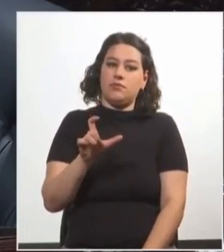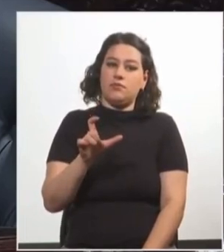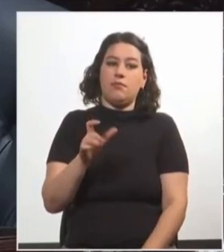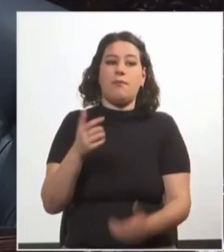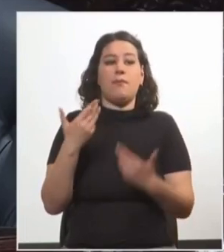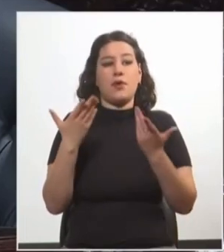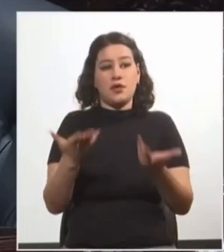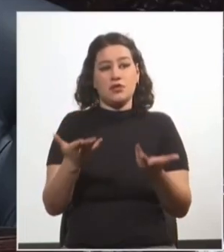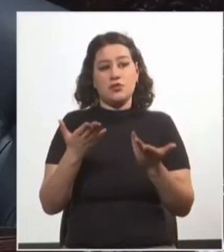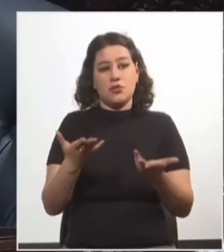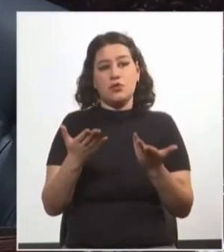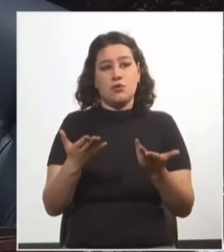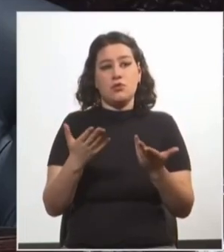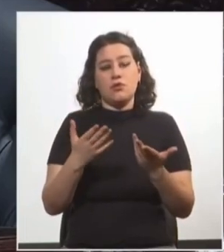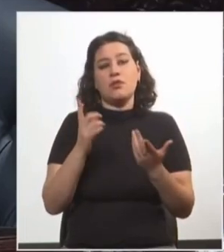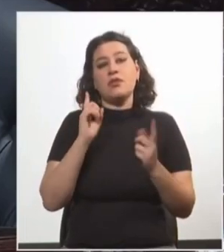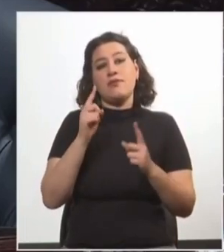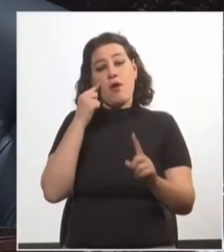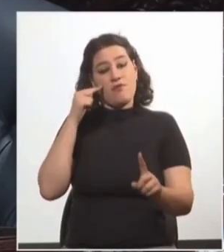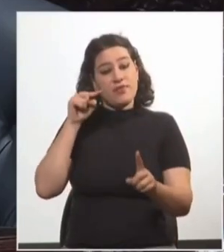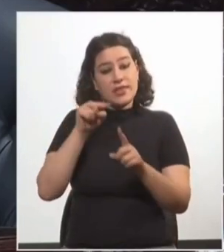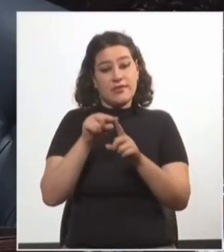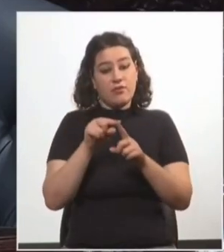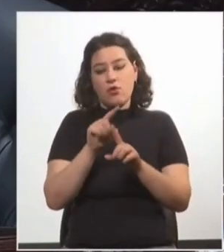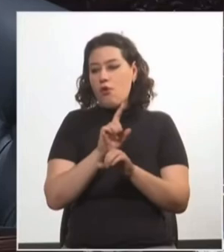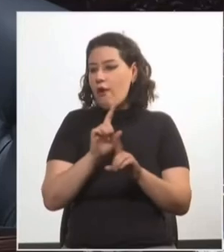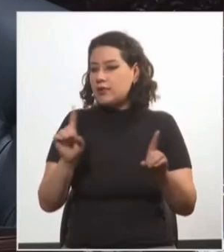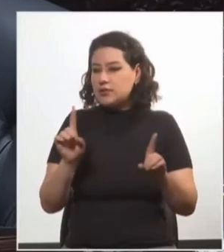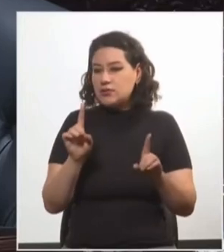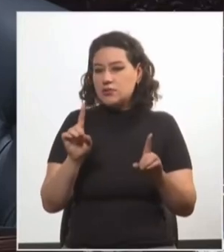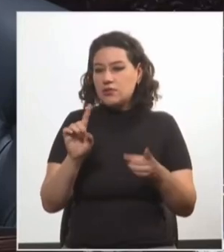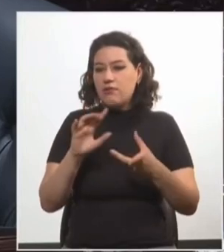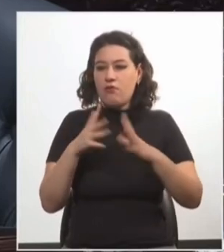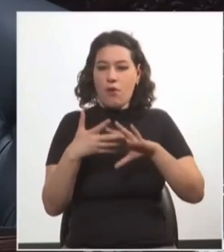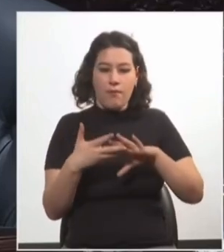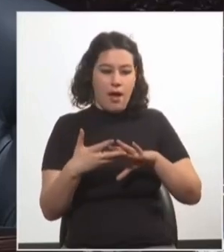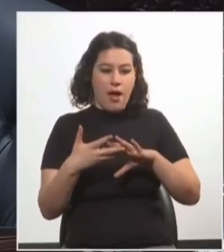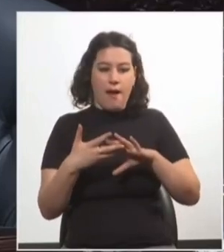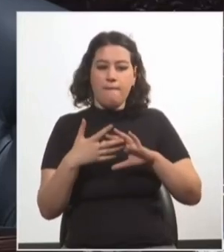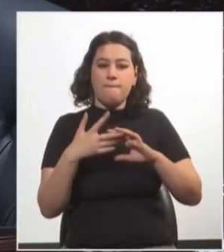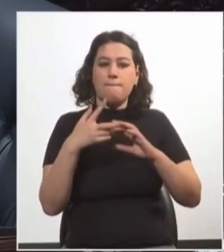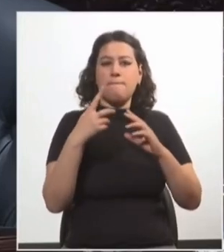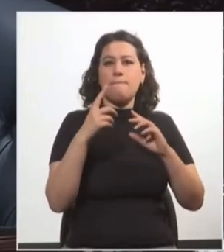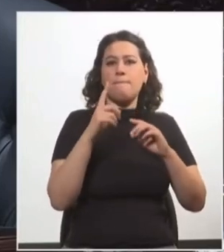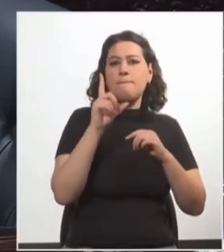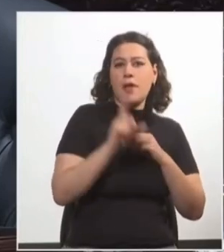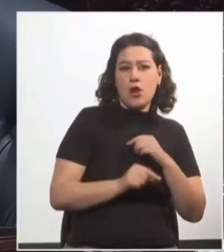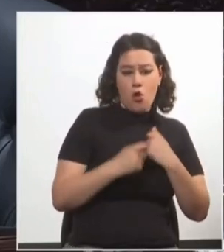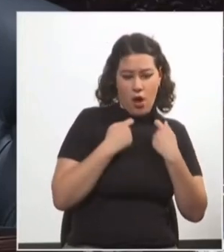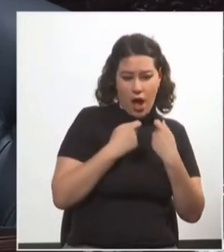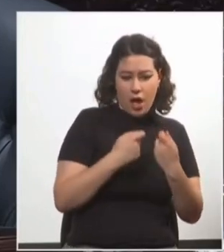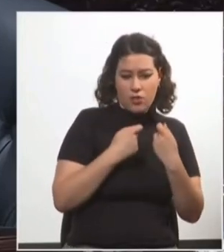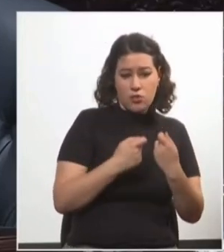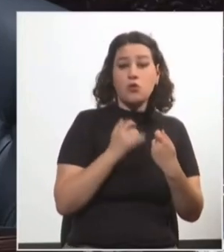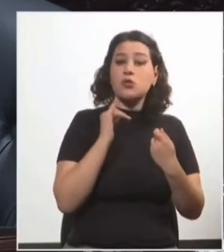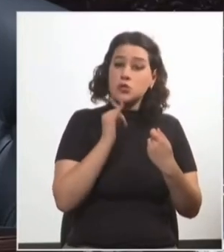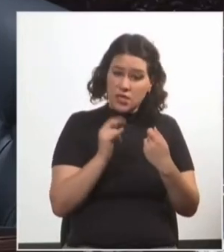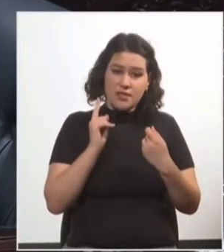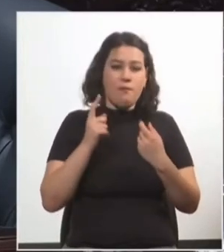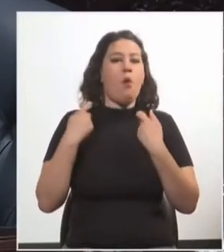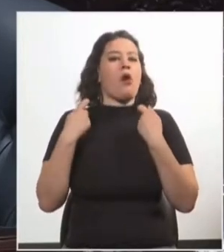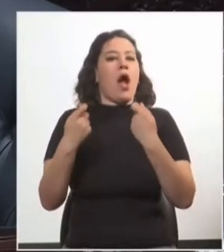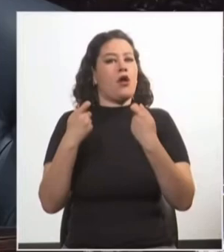Por eso es que lo que hay que apuntar no es a la lógica de reducir el gasto. Hay que tener un buen gasto